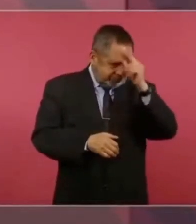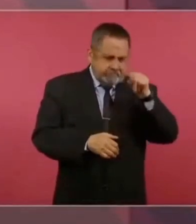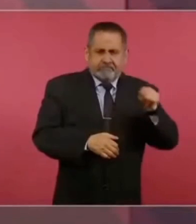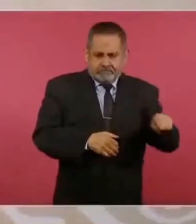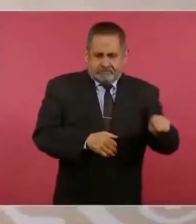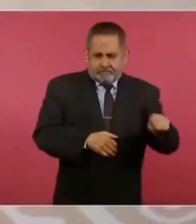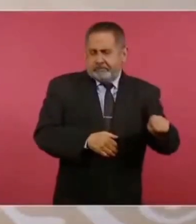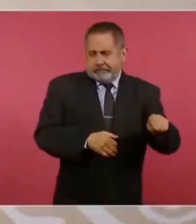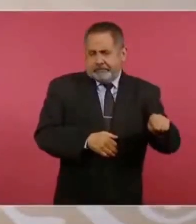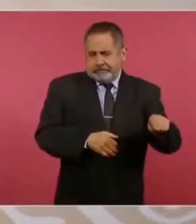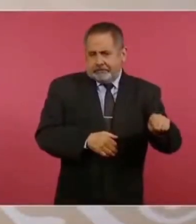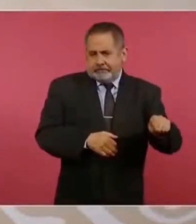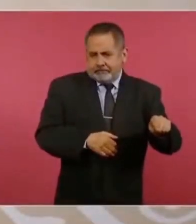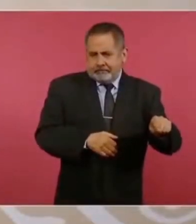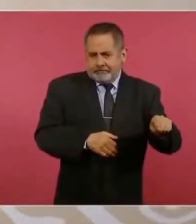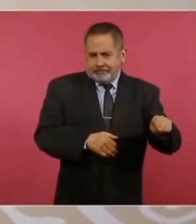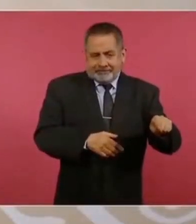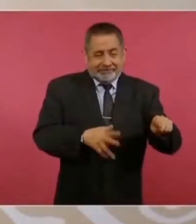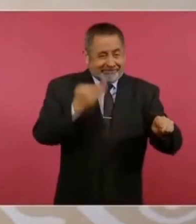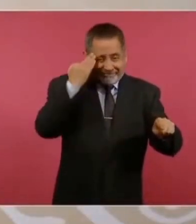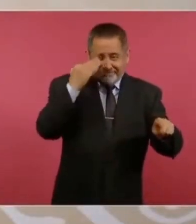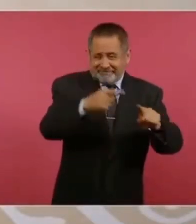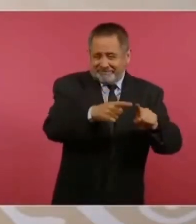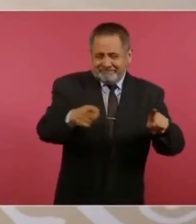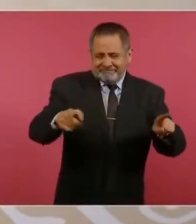y es una época tremenda,